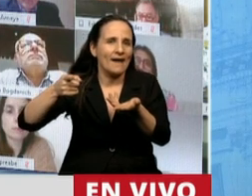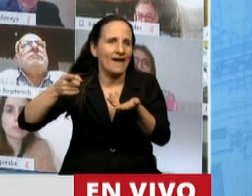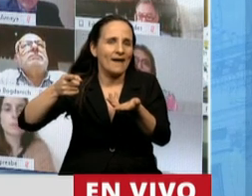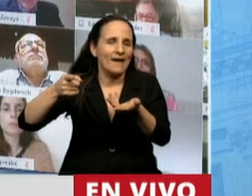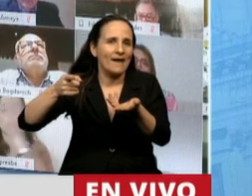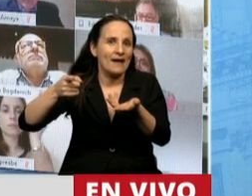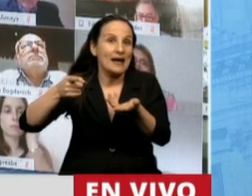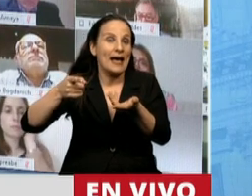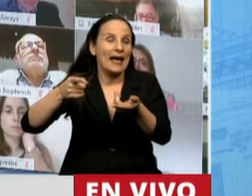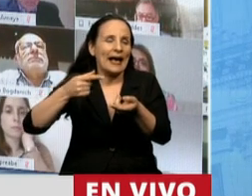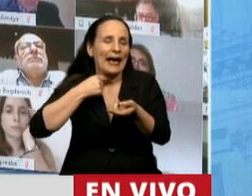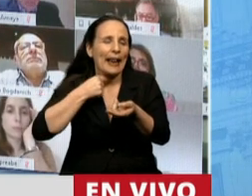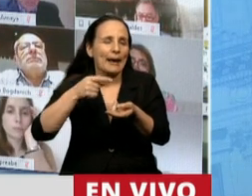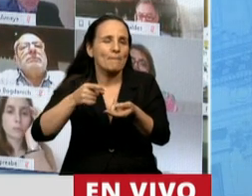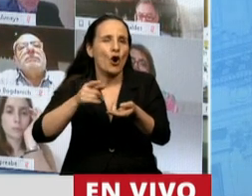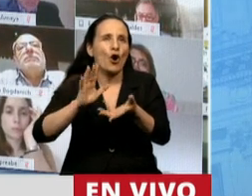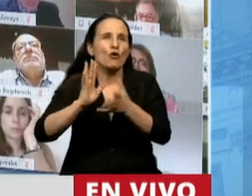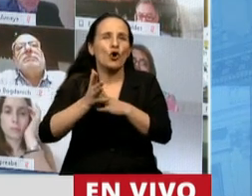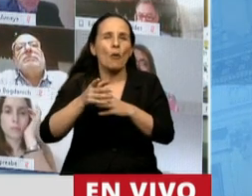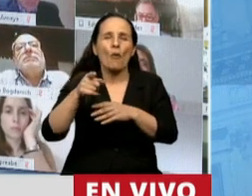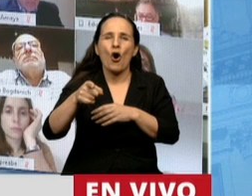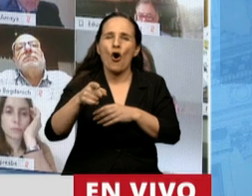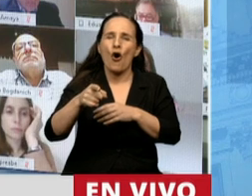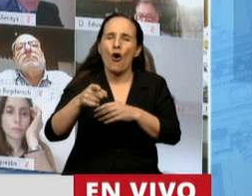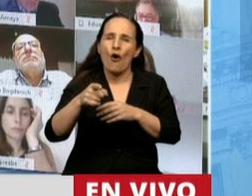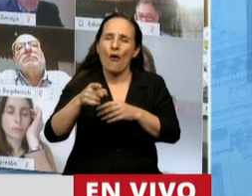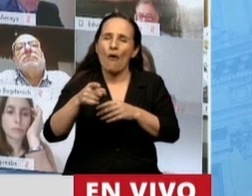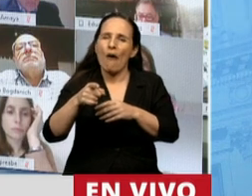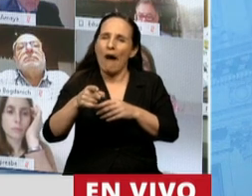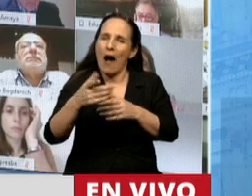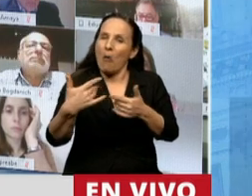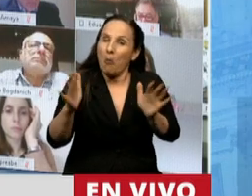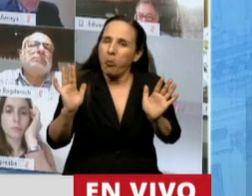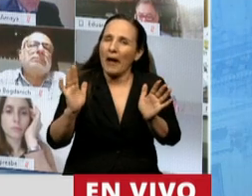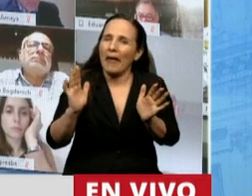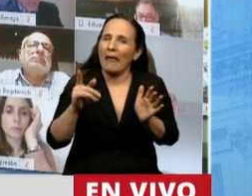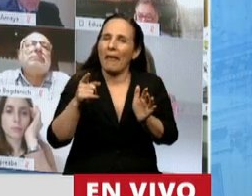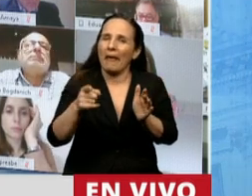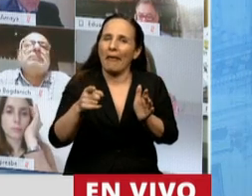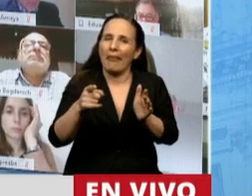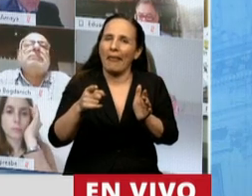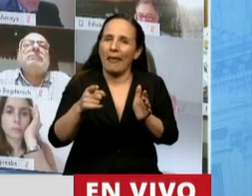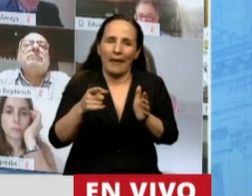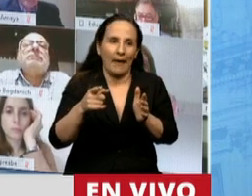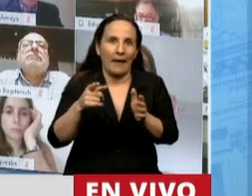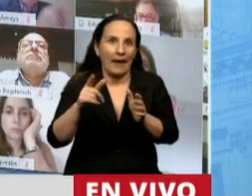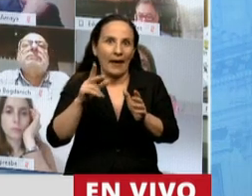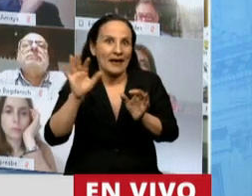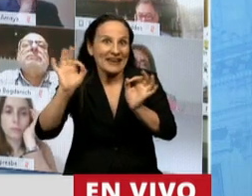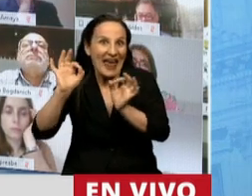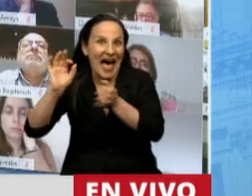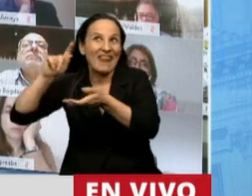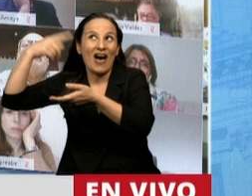este estén lo más circunscritas posible a poder recibir ayuda Estatal lo que hemos hecho